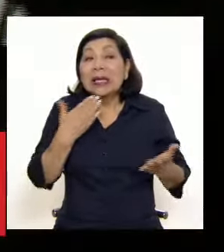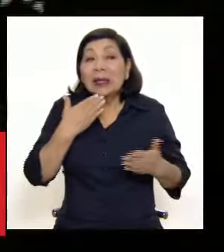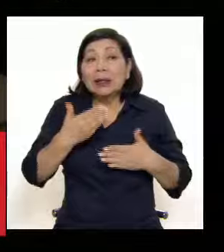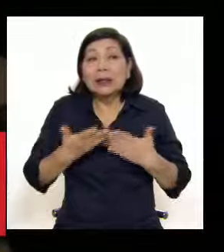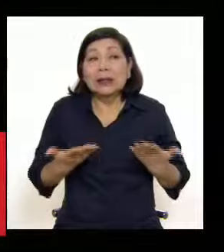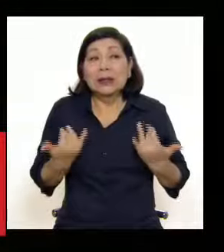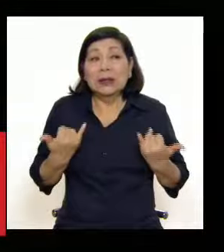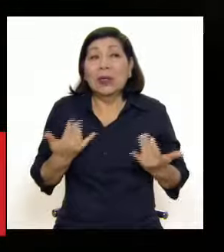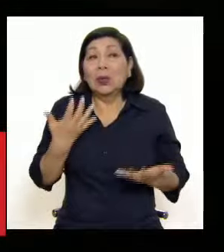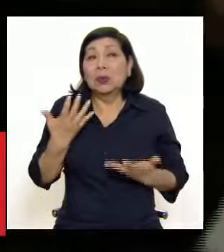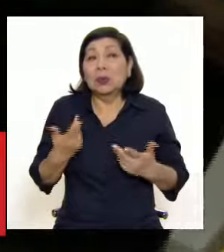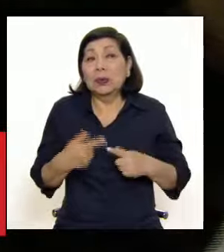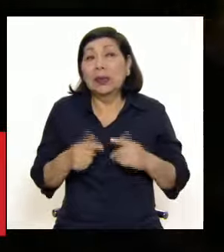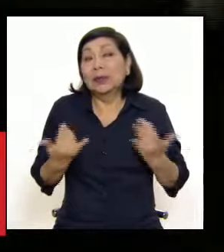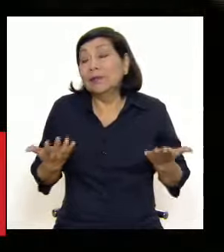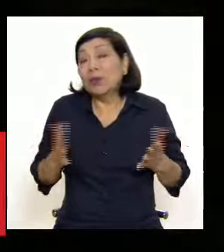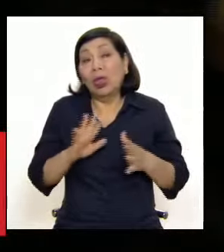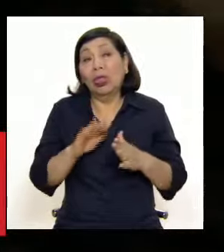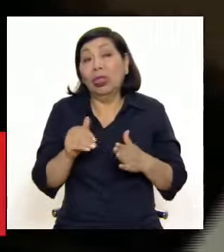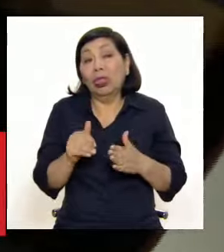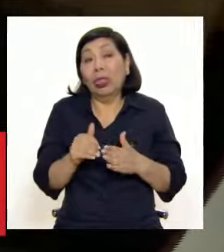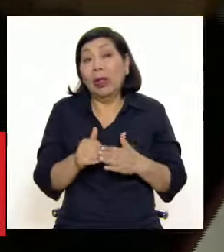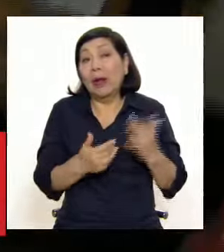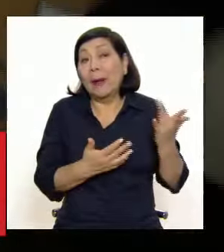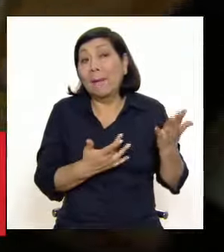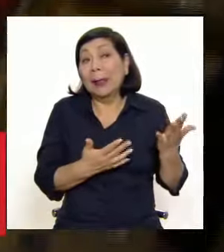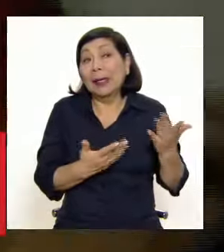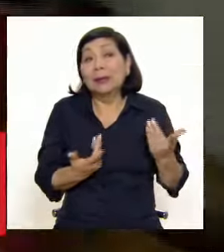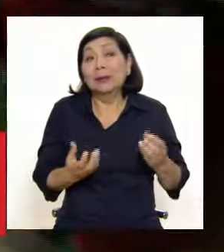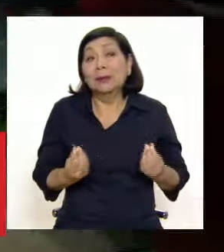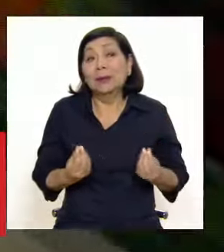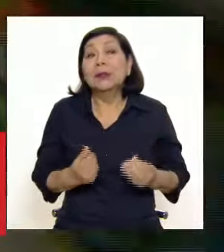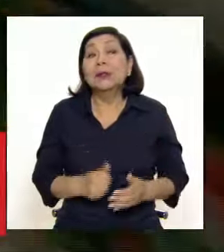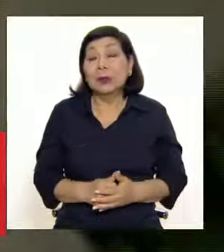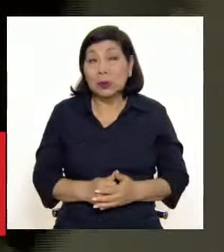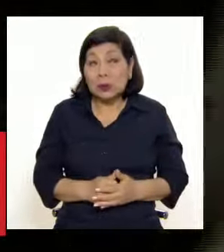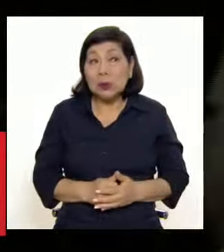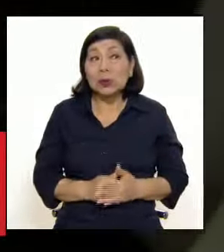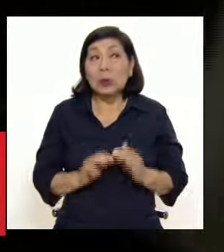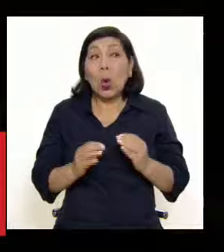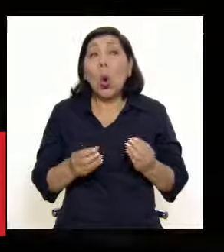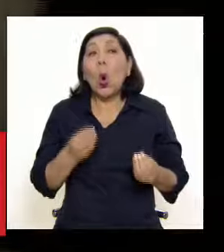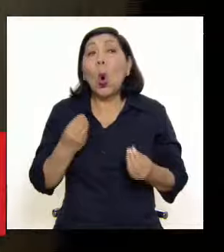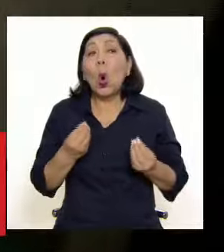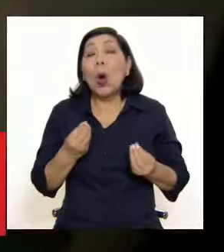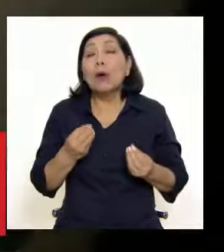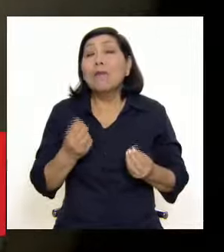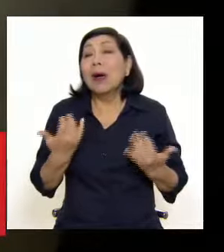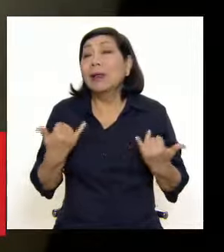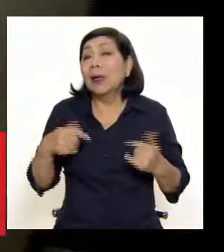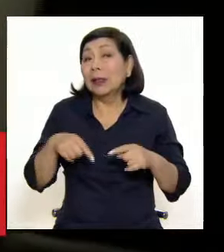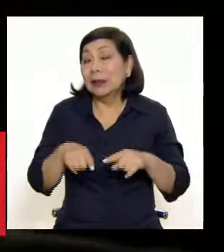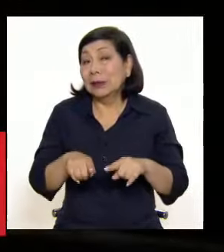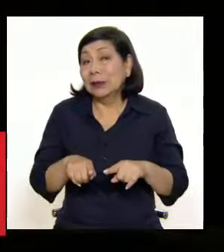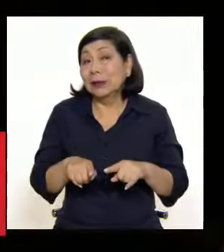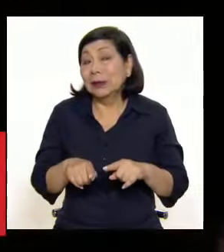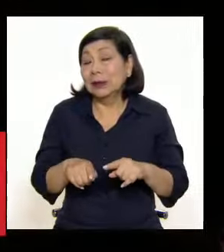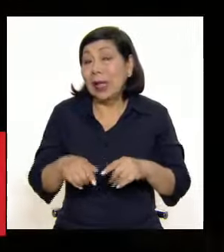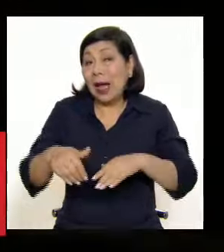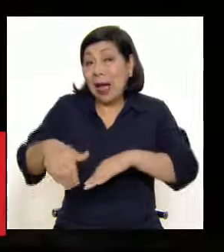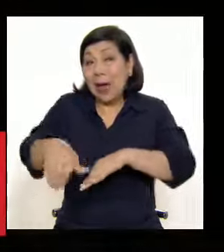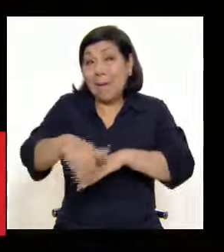generó el incendio. Así que todos están a la expectativa, por una parte, de cómo va a ser el funcionamiento, porque ya la